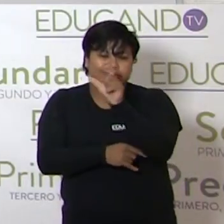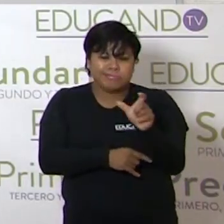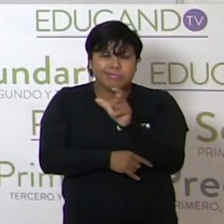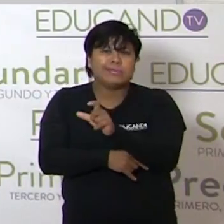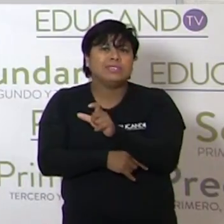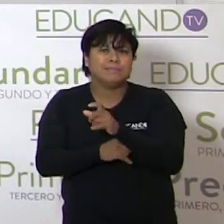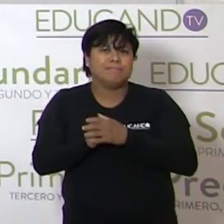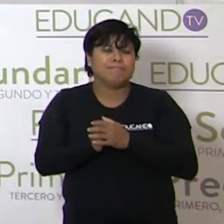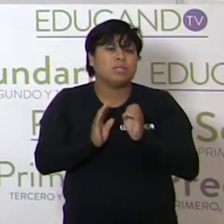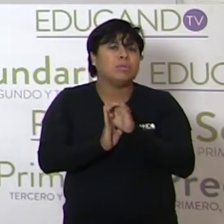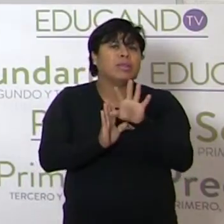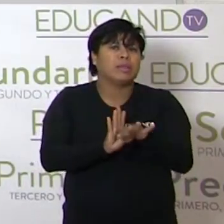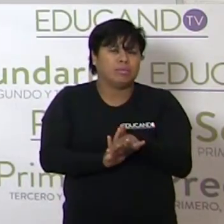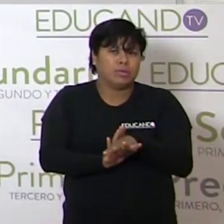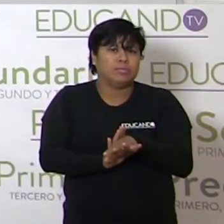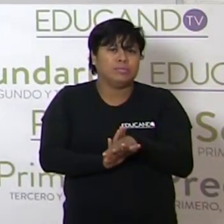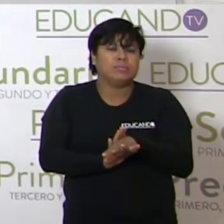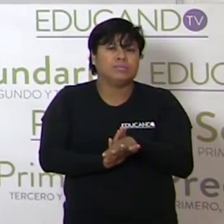Toe.